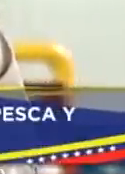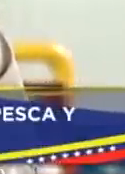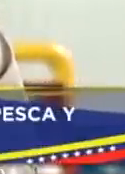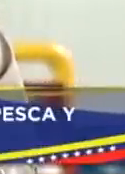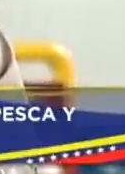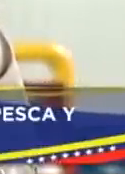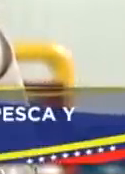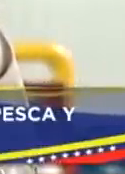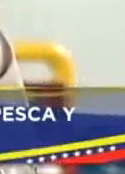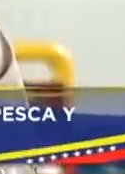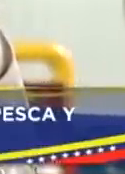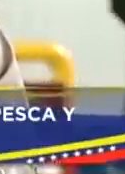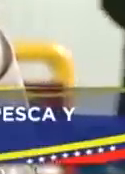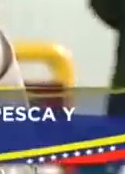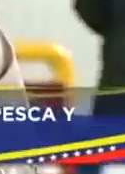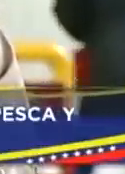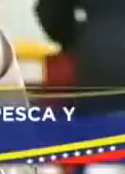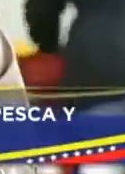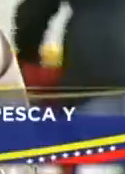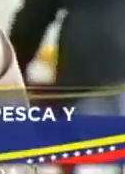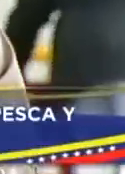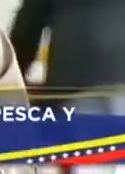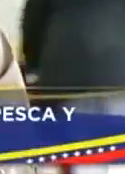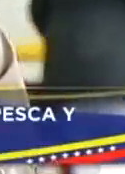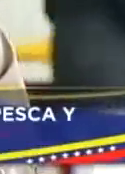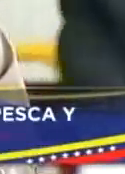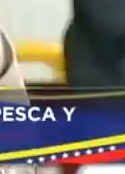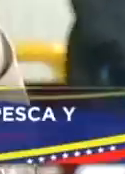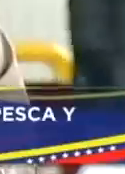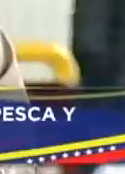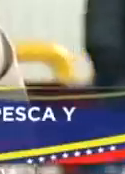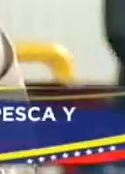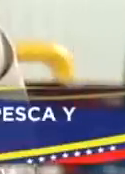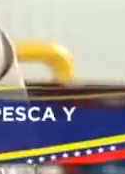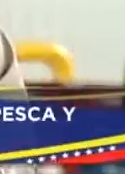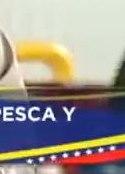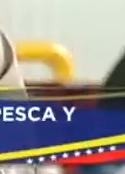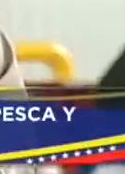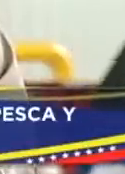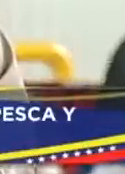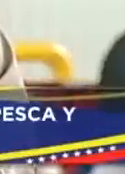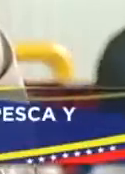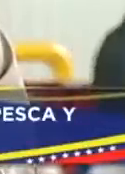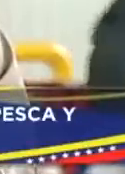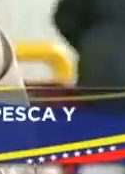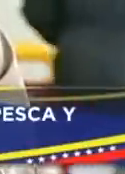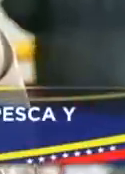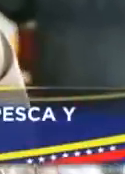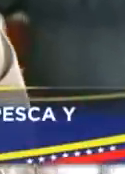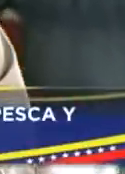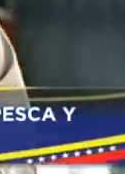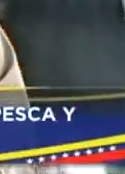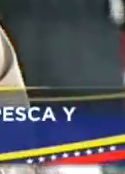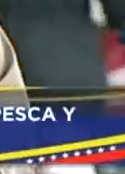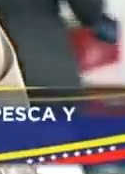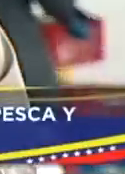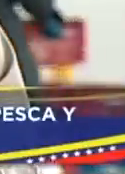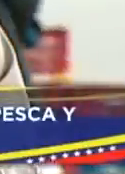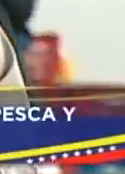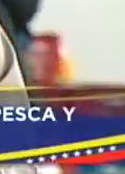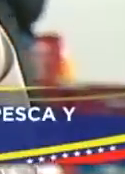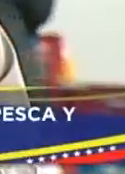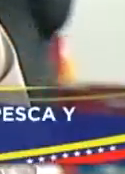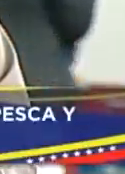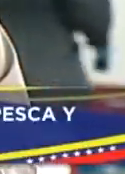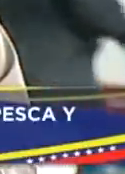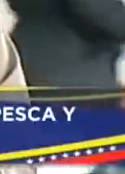aquí. De Cumaná. Del estado que ahora lleva su nombre, el estado Sucre. El estado del